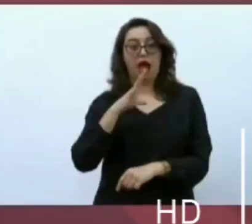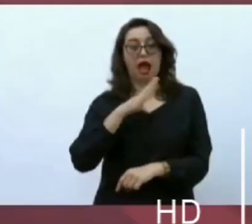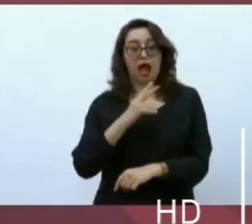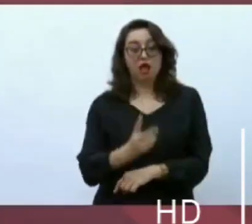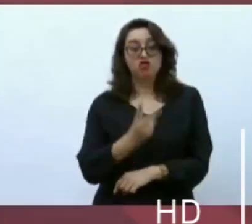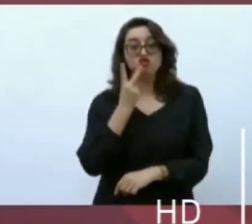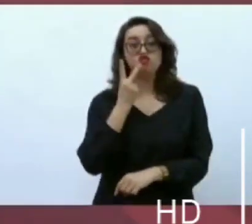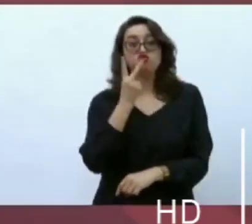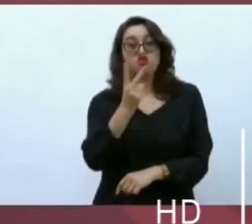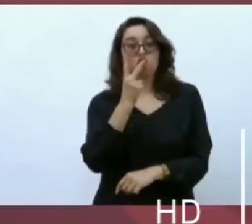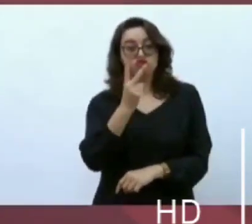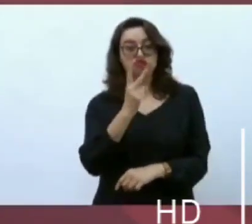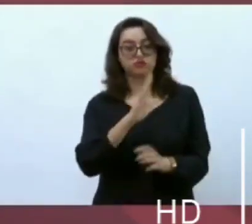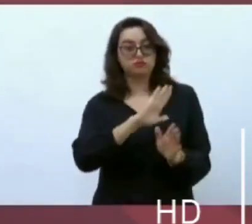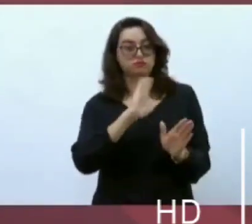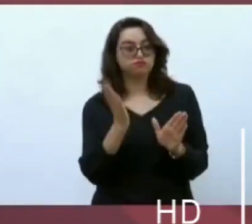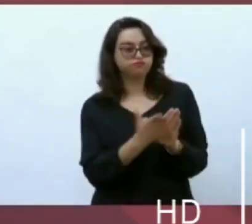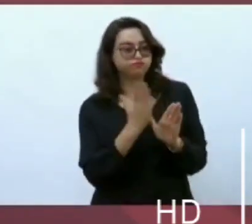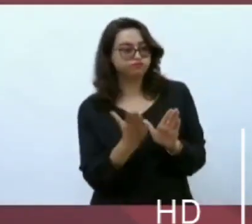continente americano.